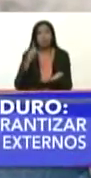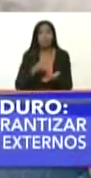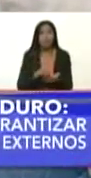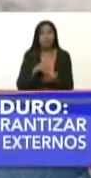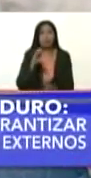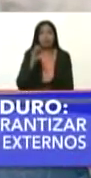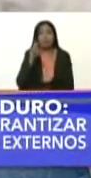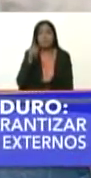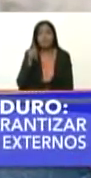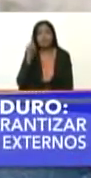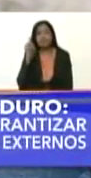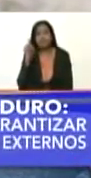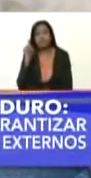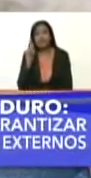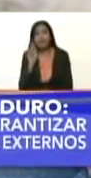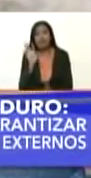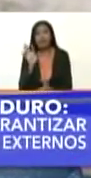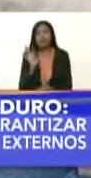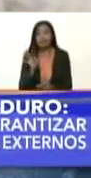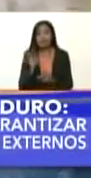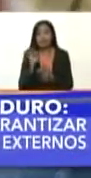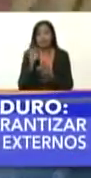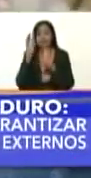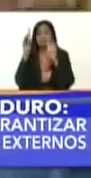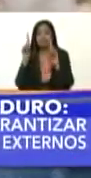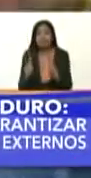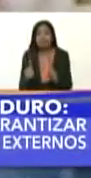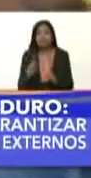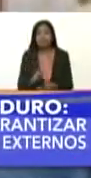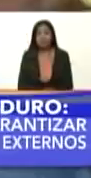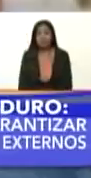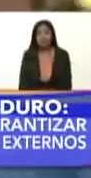la participación de decisiones.